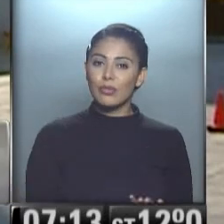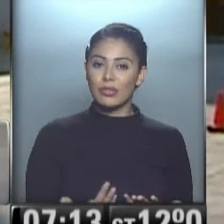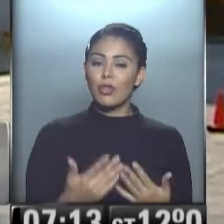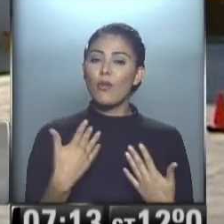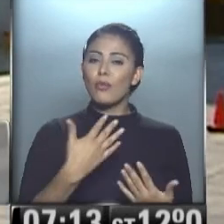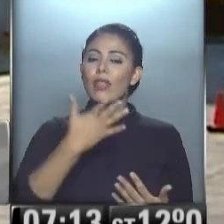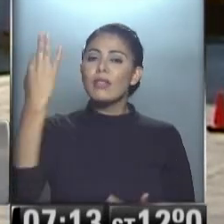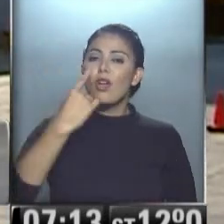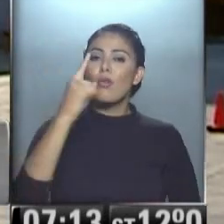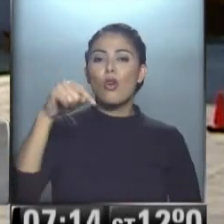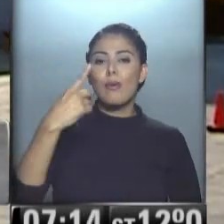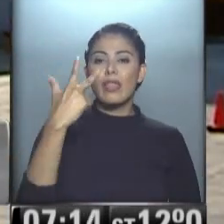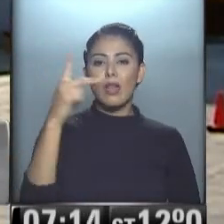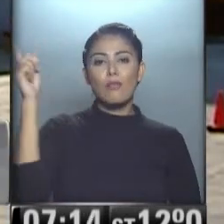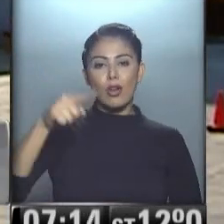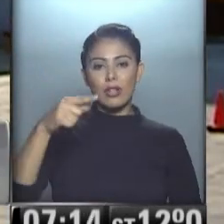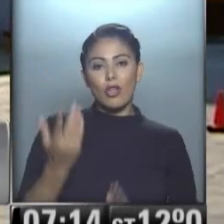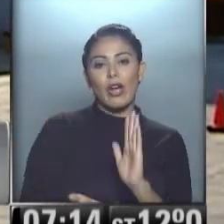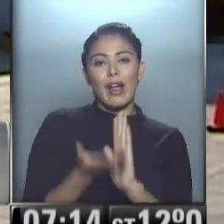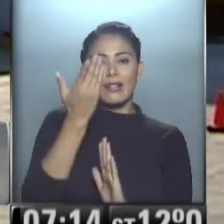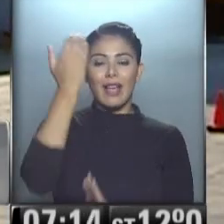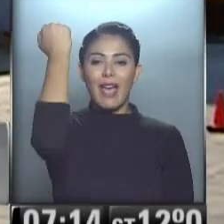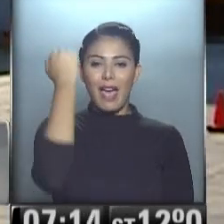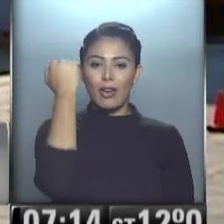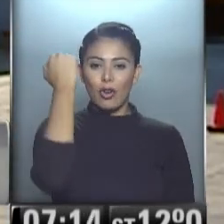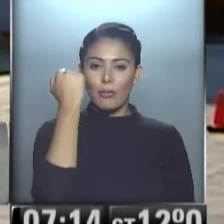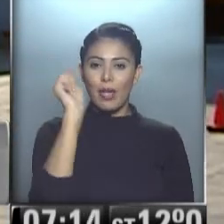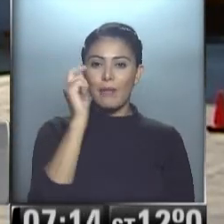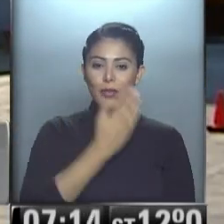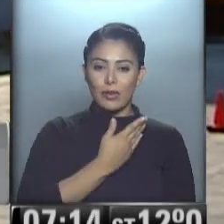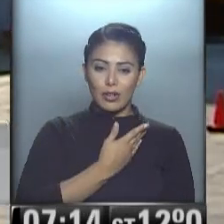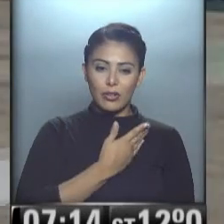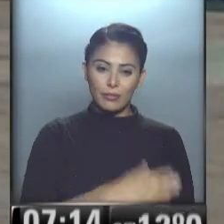definir en un 1,3% el crecimiento de la economía en el mes de febrero.